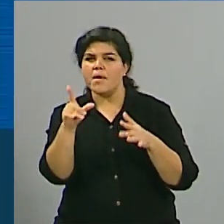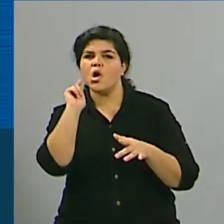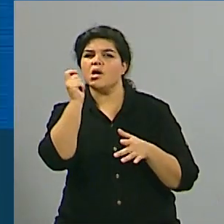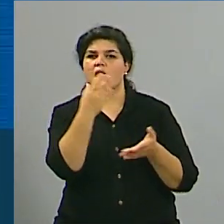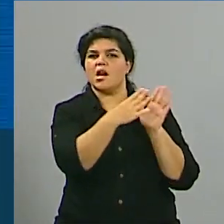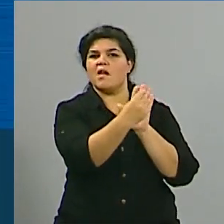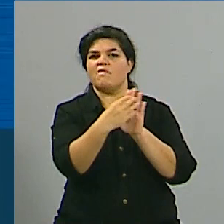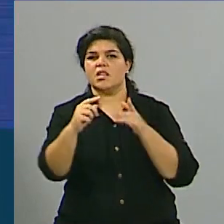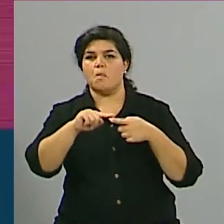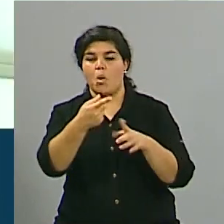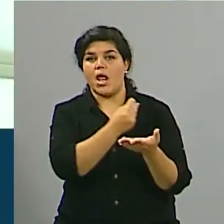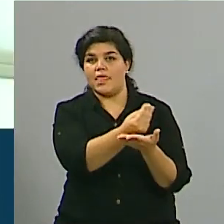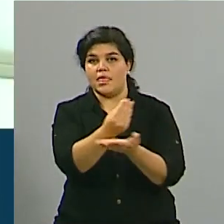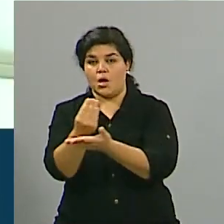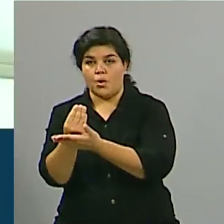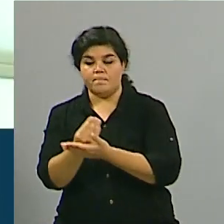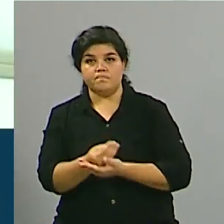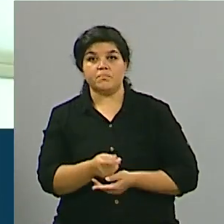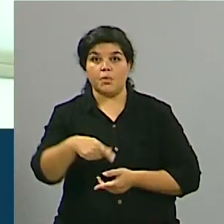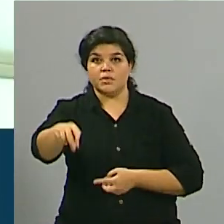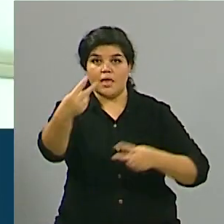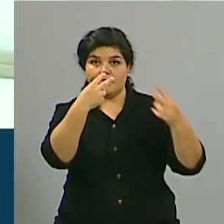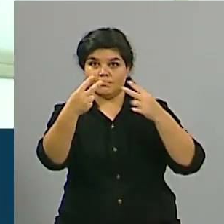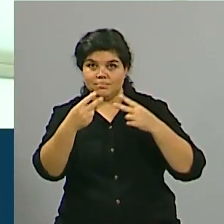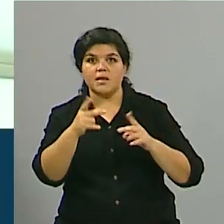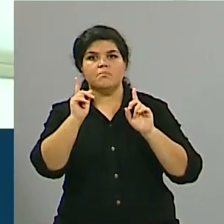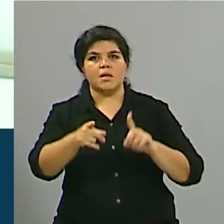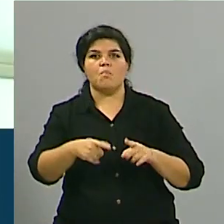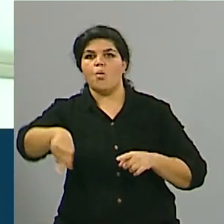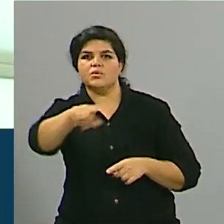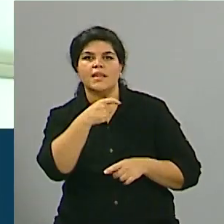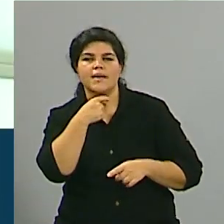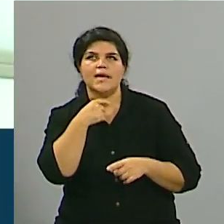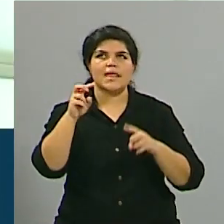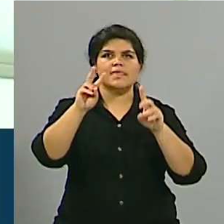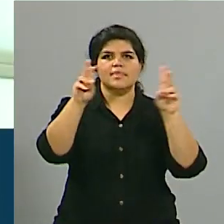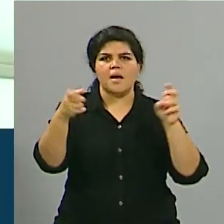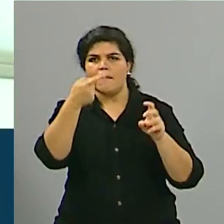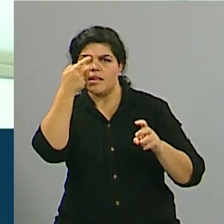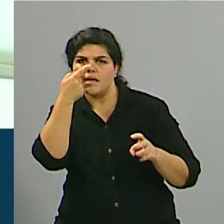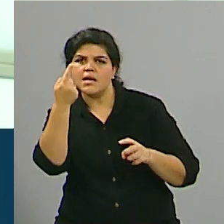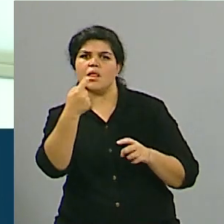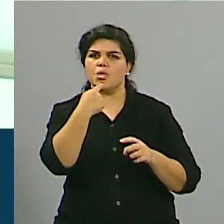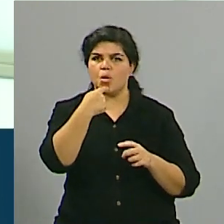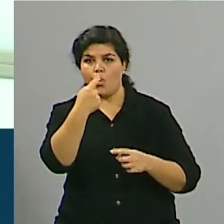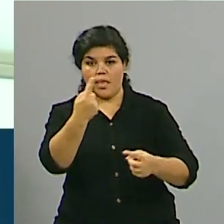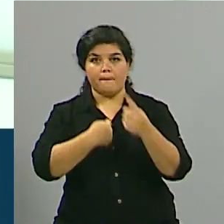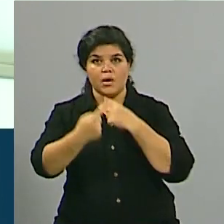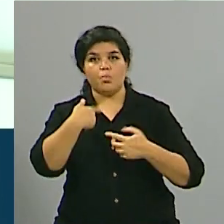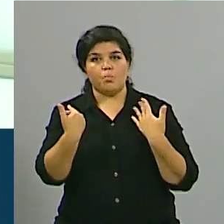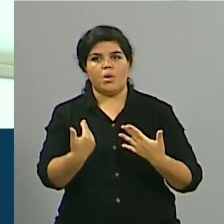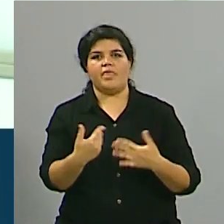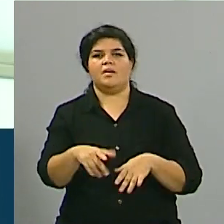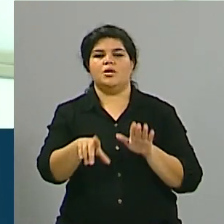que se queden ahí del otro lado. Recuerden que estamos en las redes y que si de pronto quieren plantear algún tema, alguna inquietud, lo pueden hacer. Estamos en